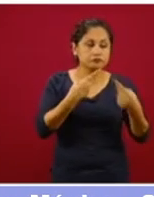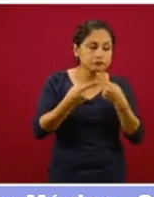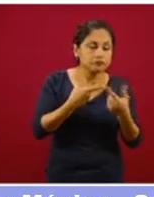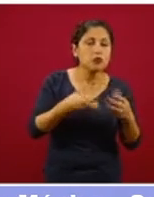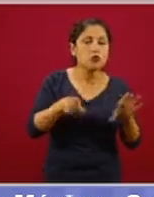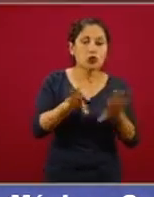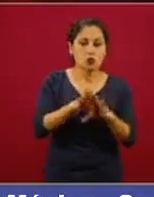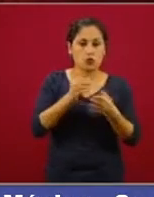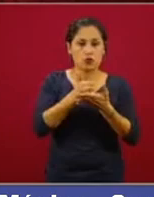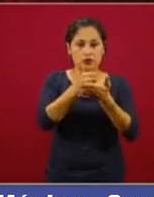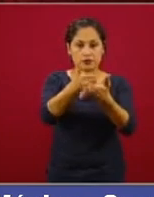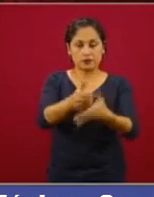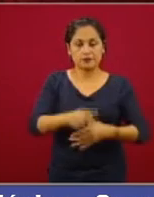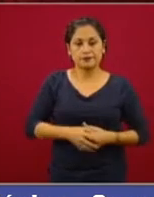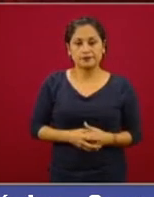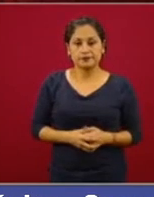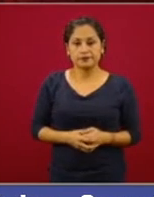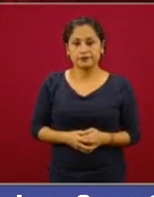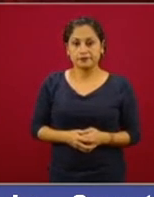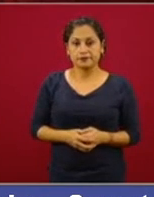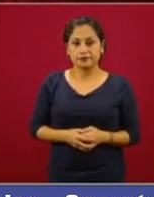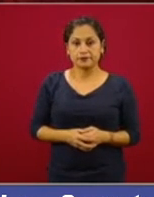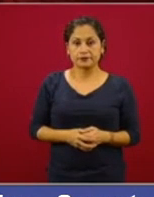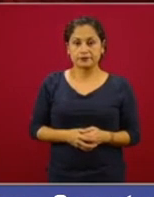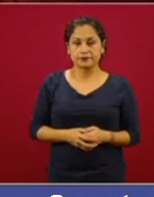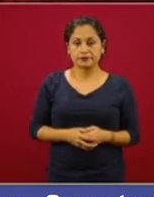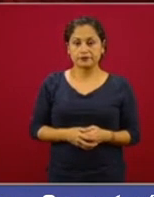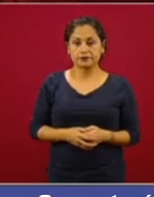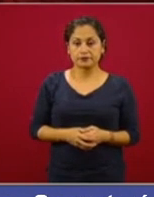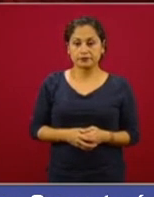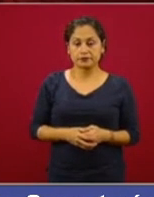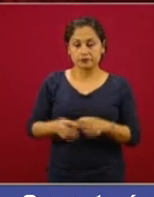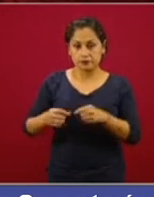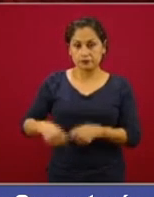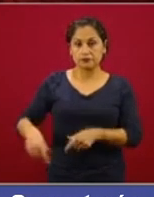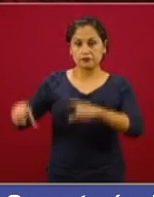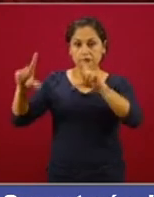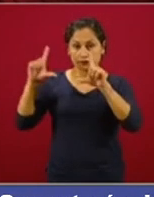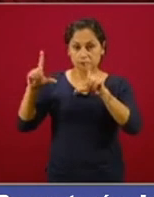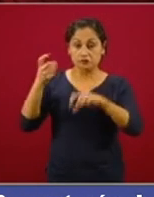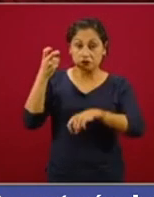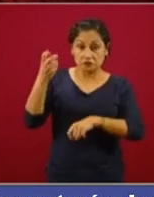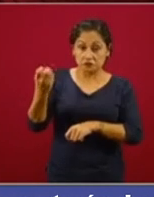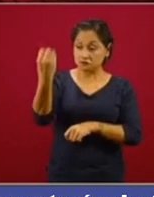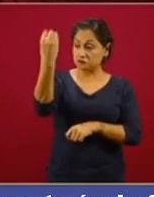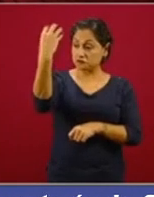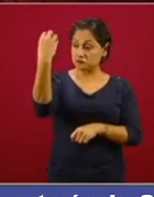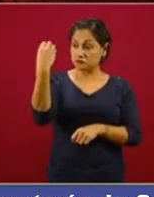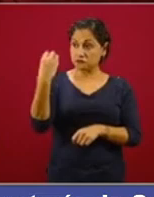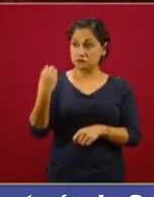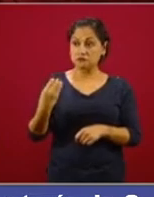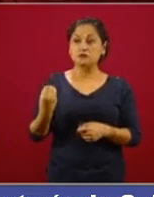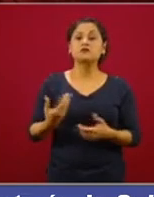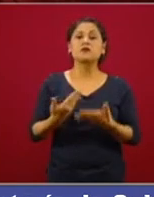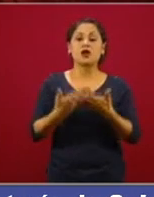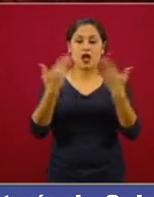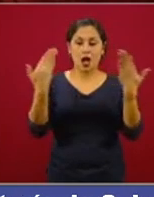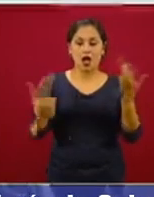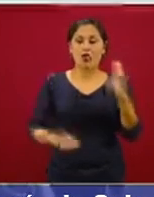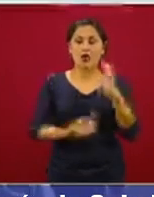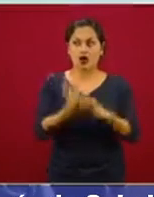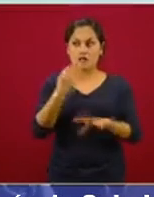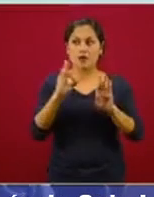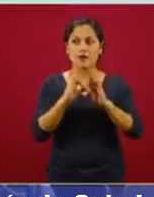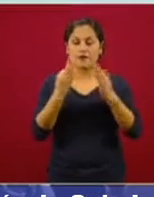favor. Finalmente, pues pasaremos a la nueva realidad, que es el semáforo, y estaremos